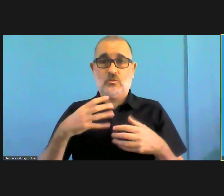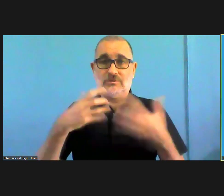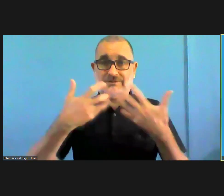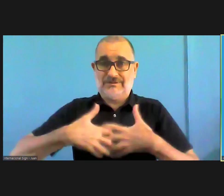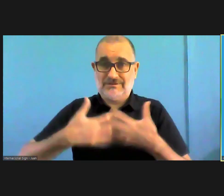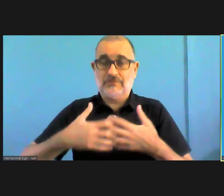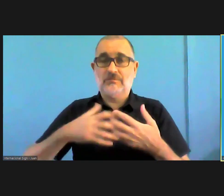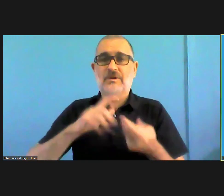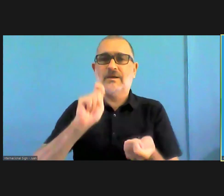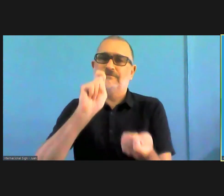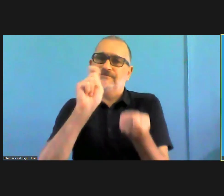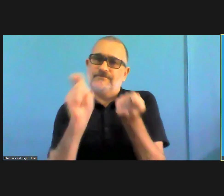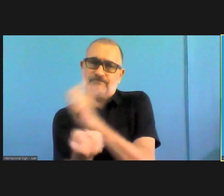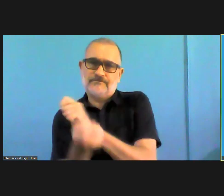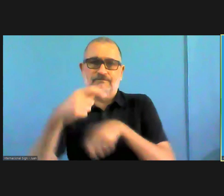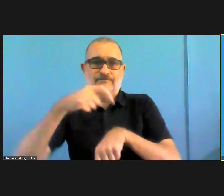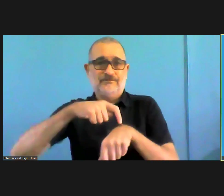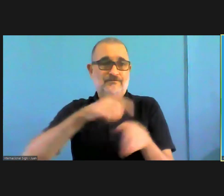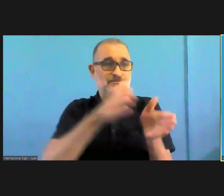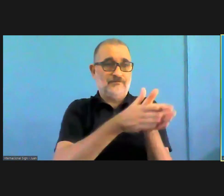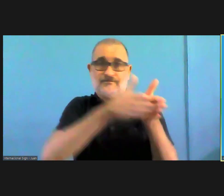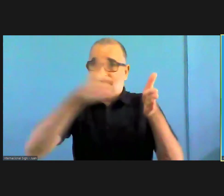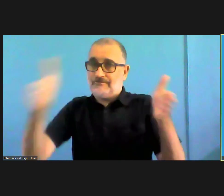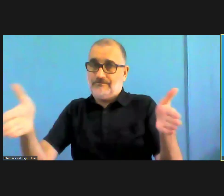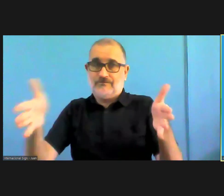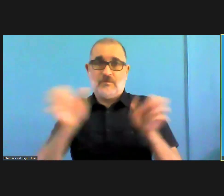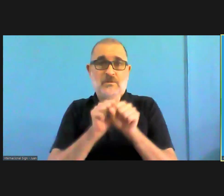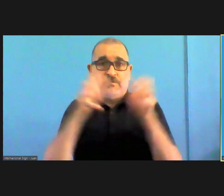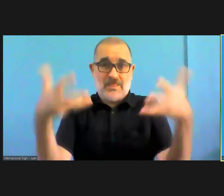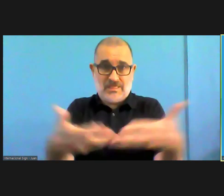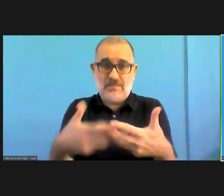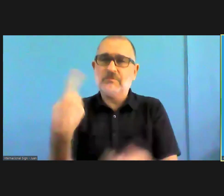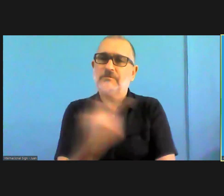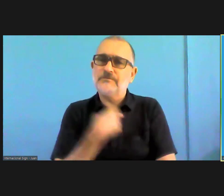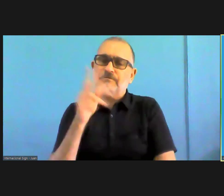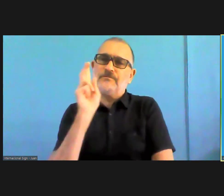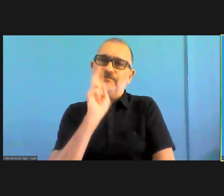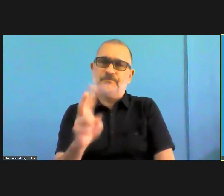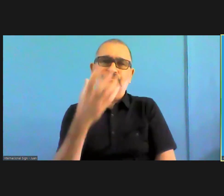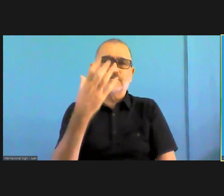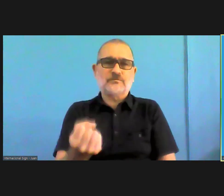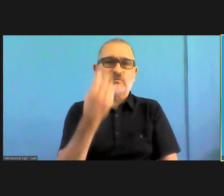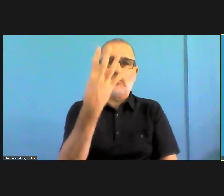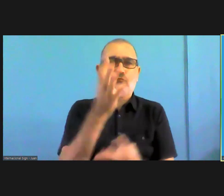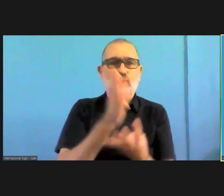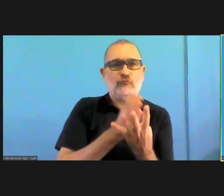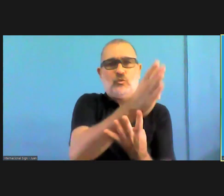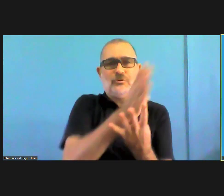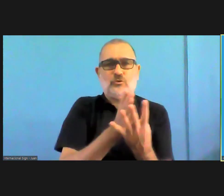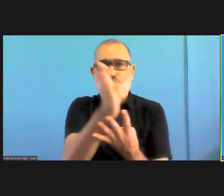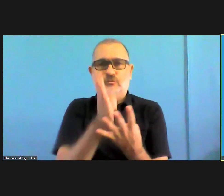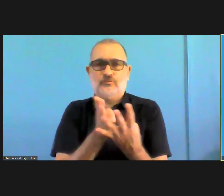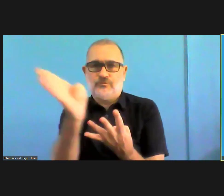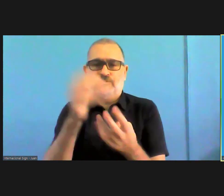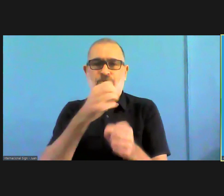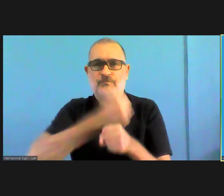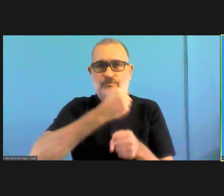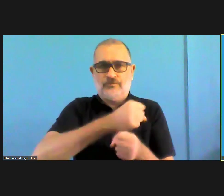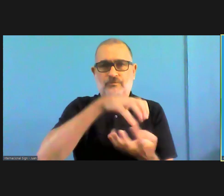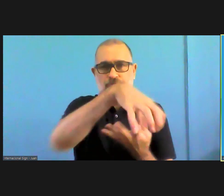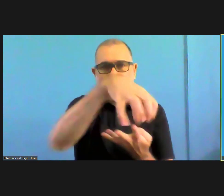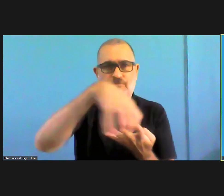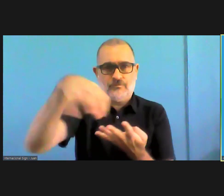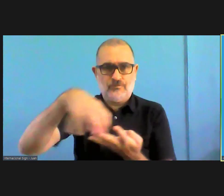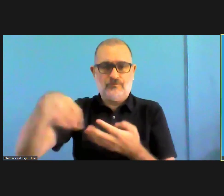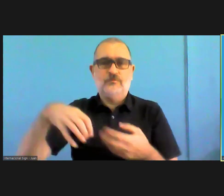de trabajo en esta propuesta, orientando a los Estados miembros aplicable, por supuesto, al contexto nacional y a las estructuras y organizaciones de